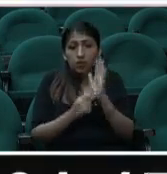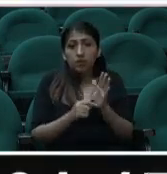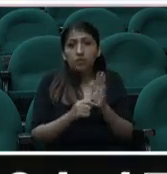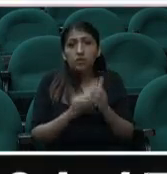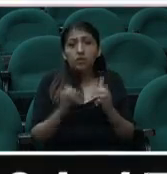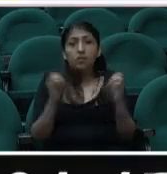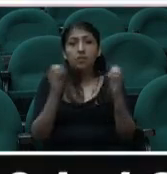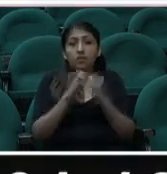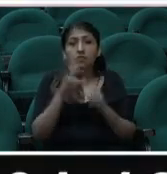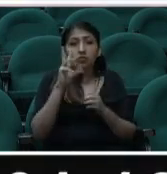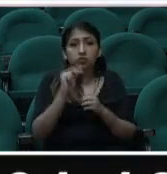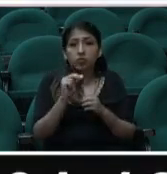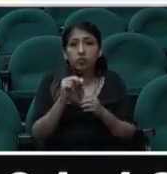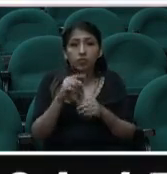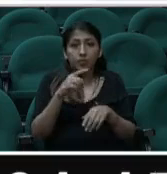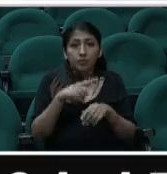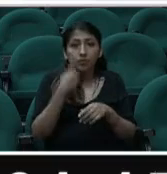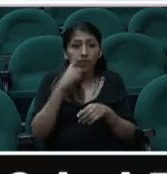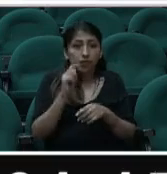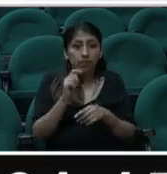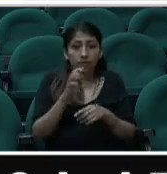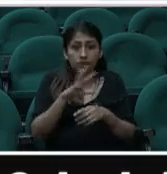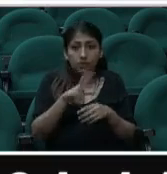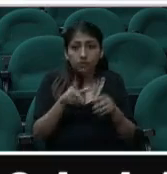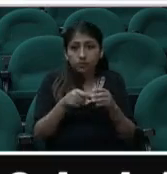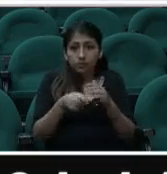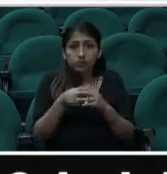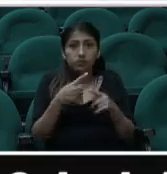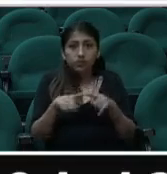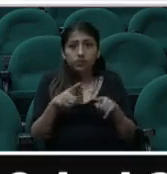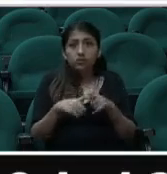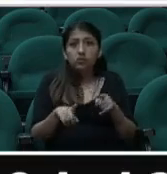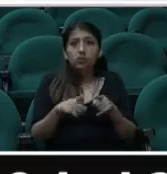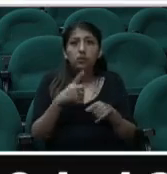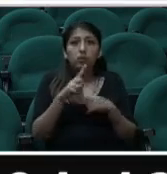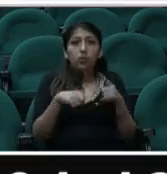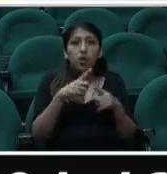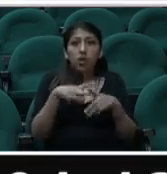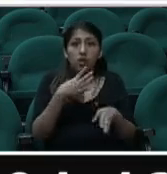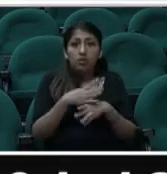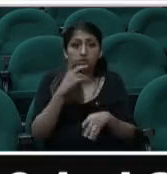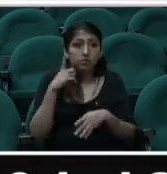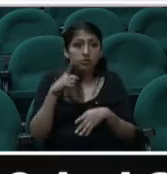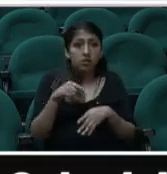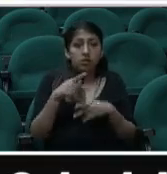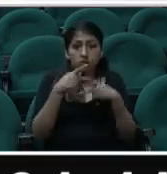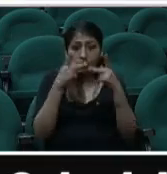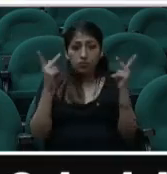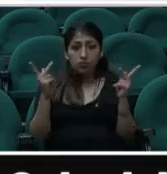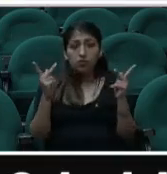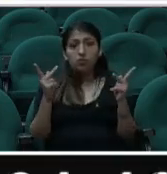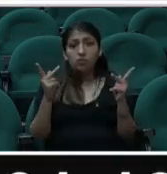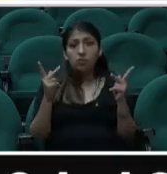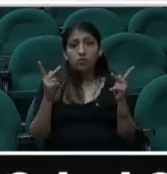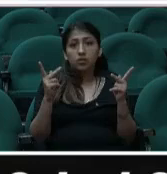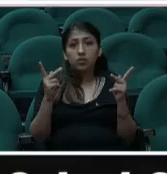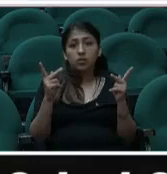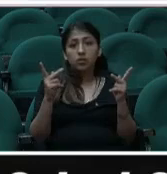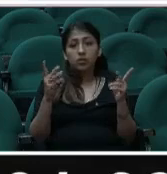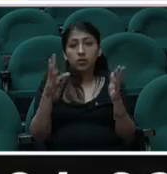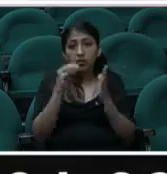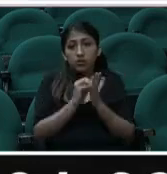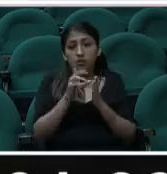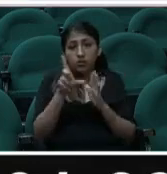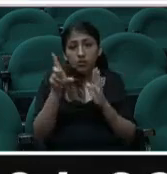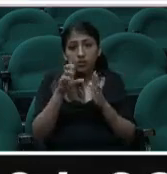más no sea un espacio de criminalización cuando hablamos de salud pública justamente estamos